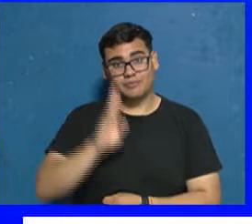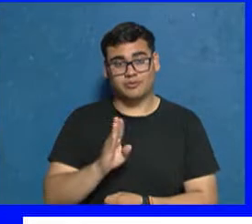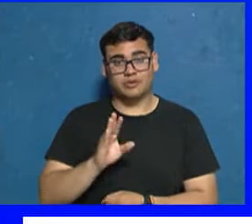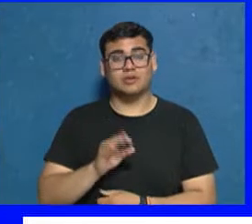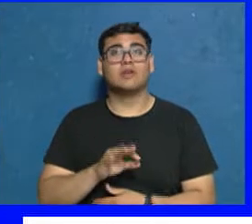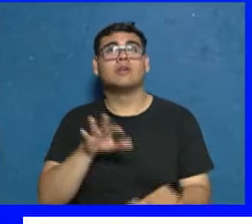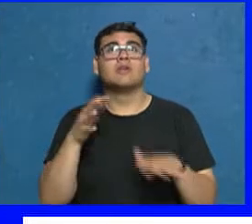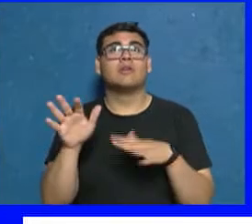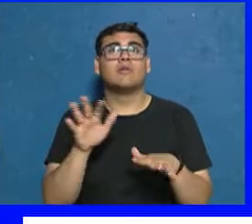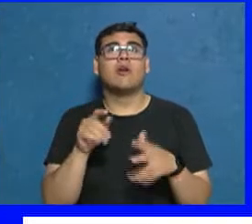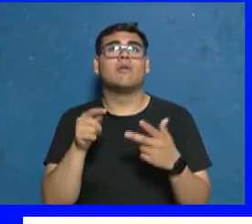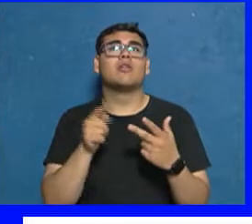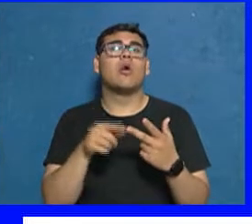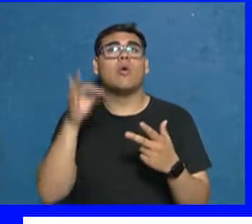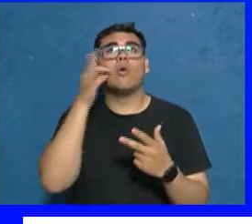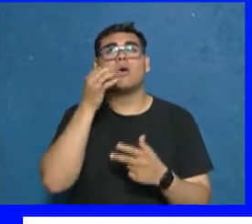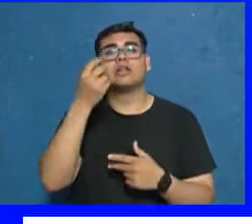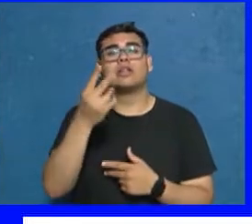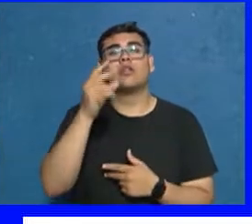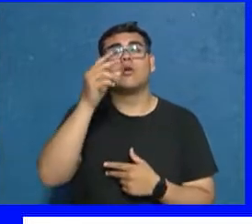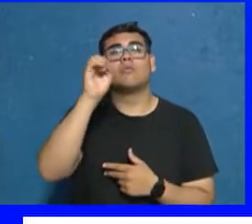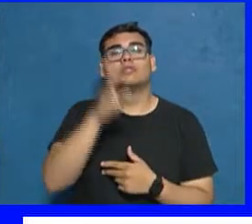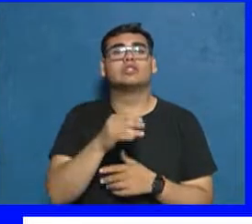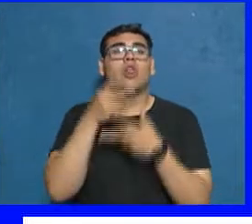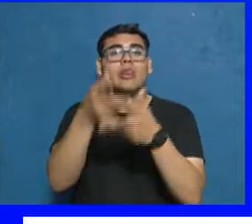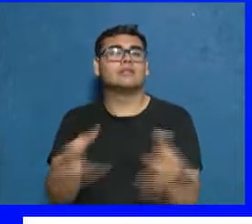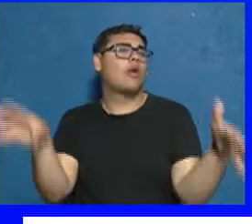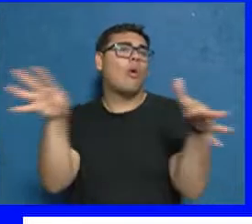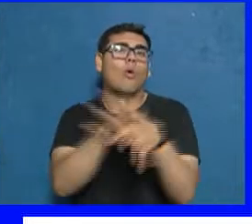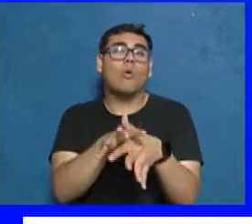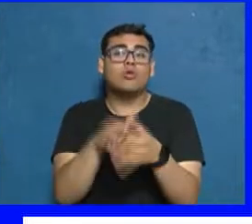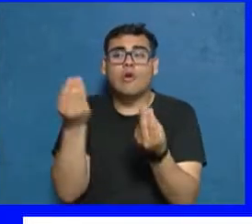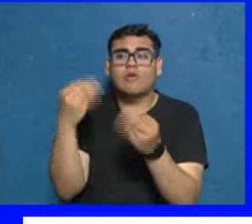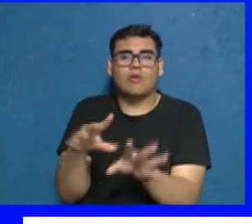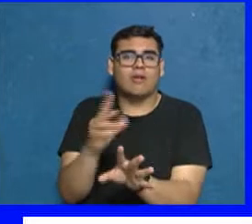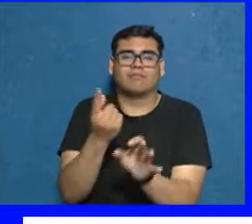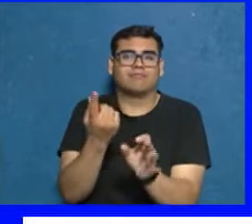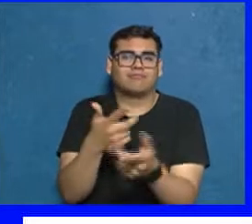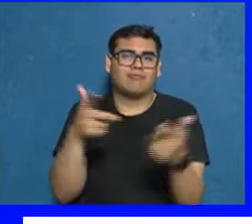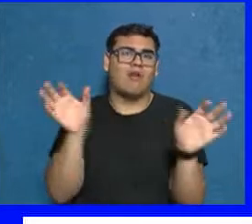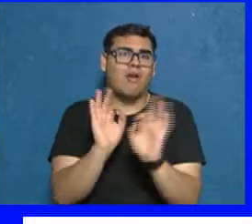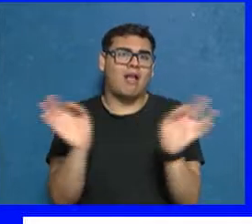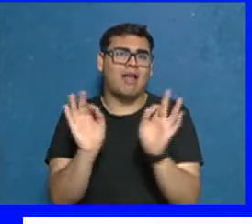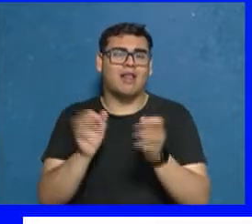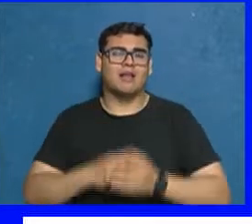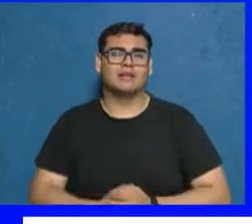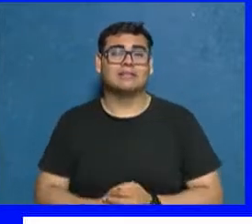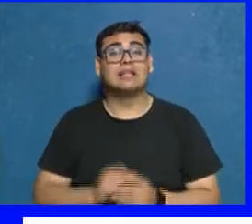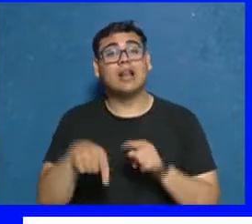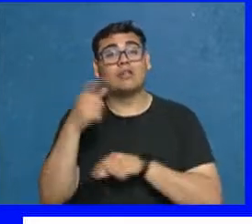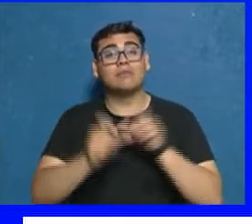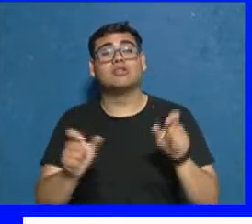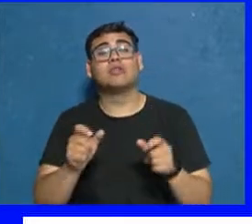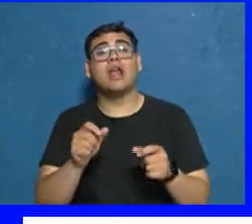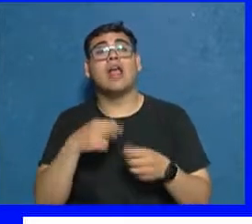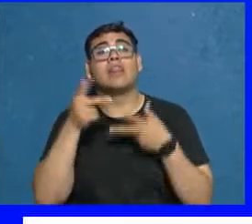mientras que un 42% dice llegar con lo justo, no le sobra nada, mientras que el resto dice que no llega a fin de